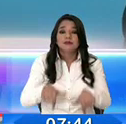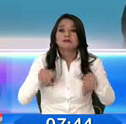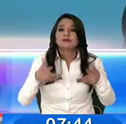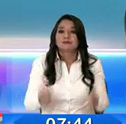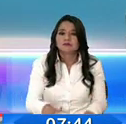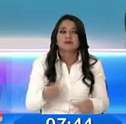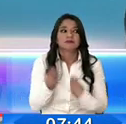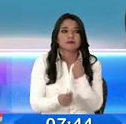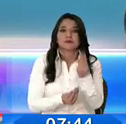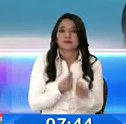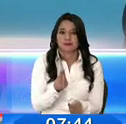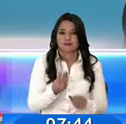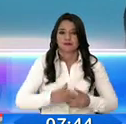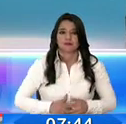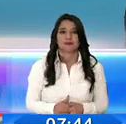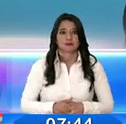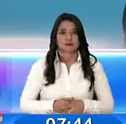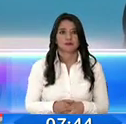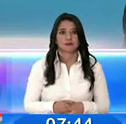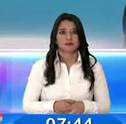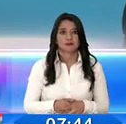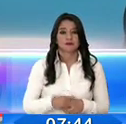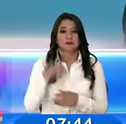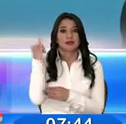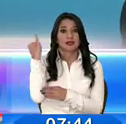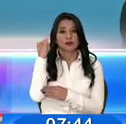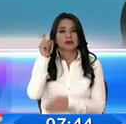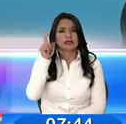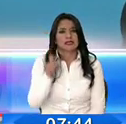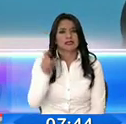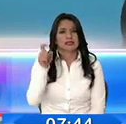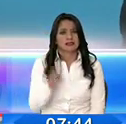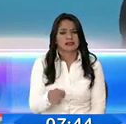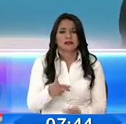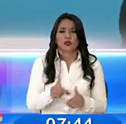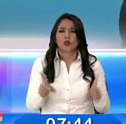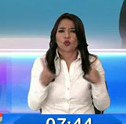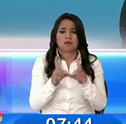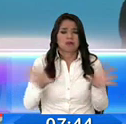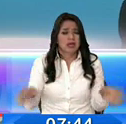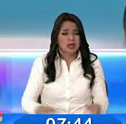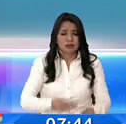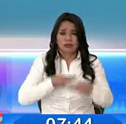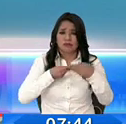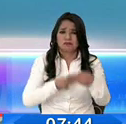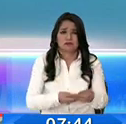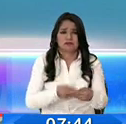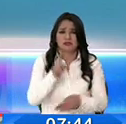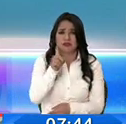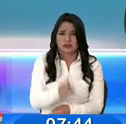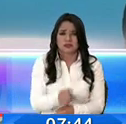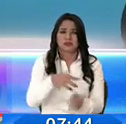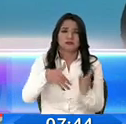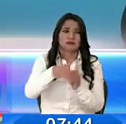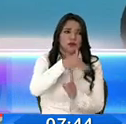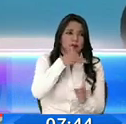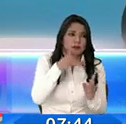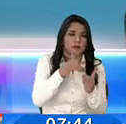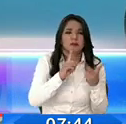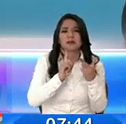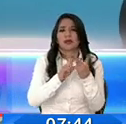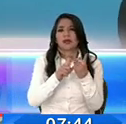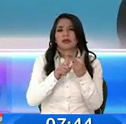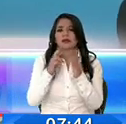que estamos como tener una industria en este país requiere tanta documentación que el medio ambiente que medio ambiente